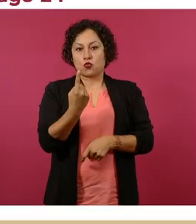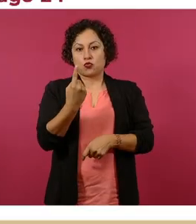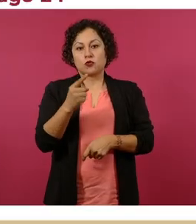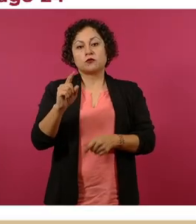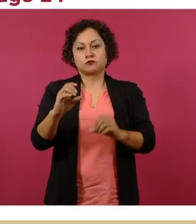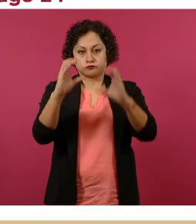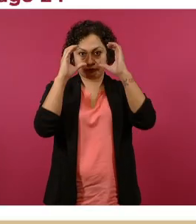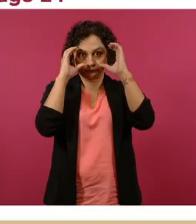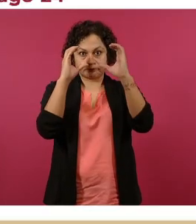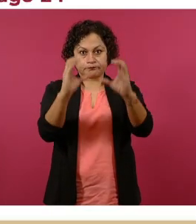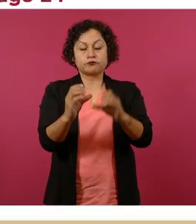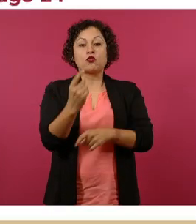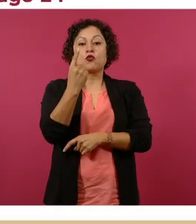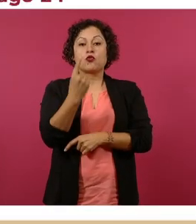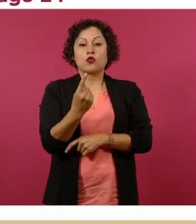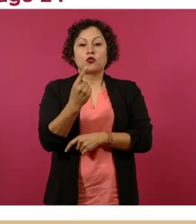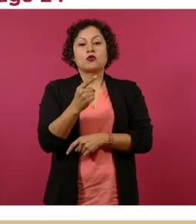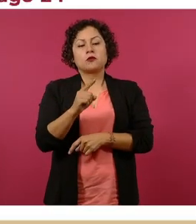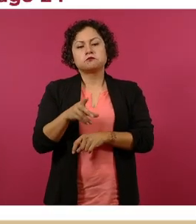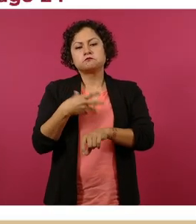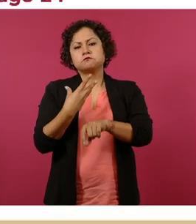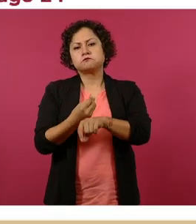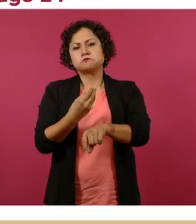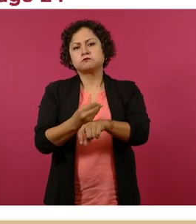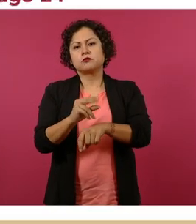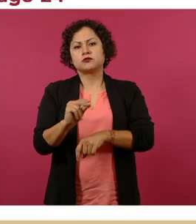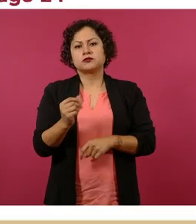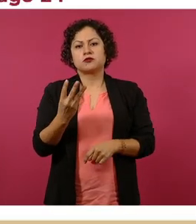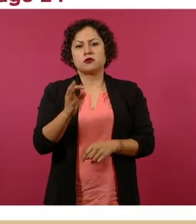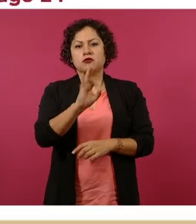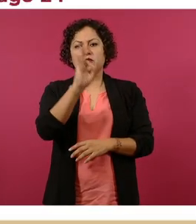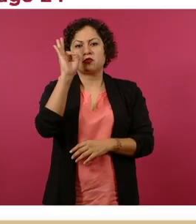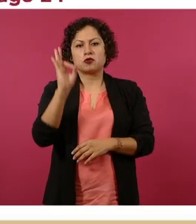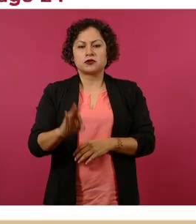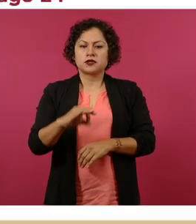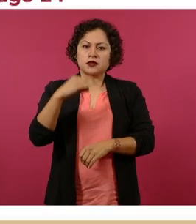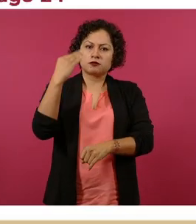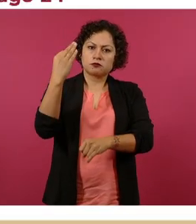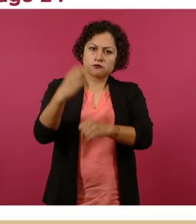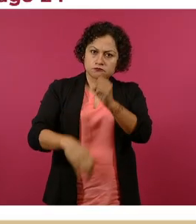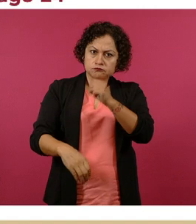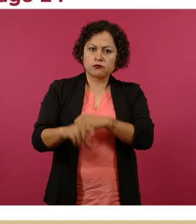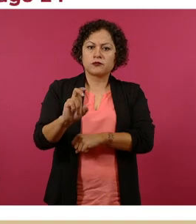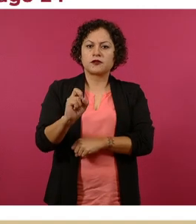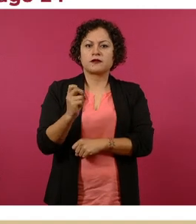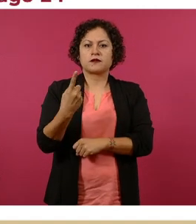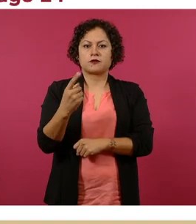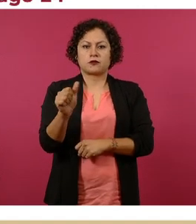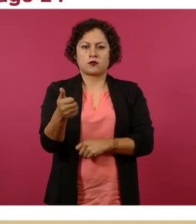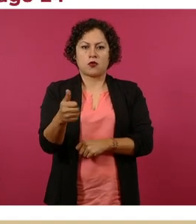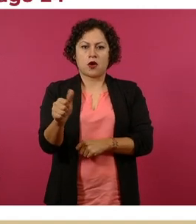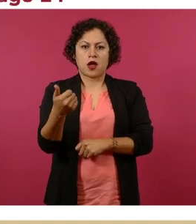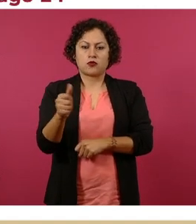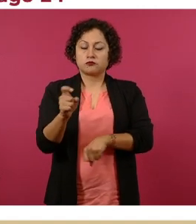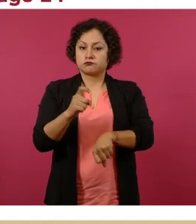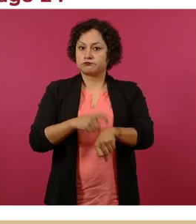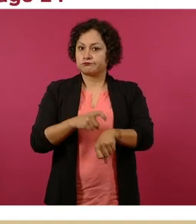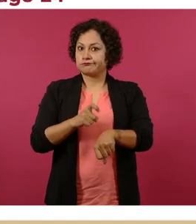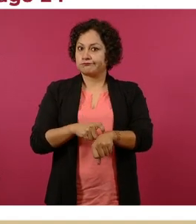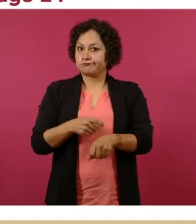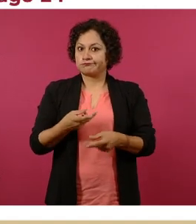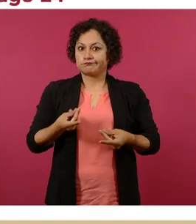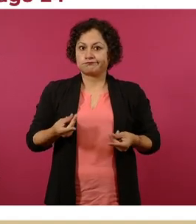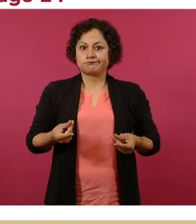del 84 y Estará listo el 31 de agosto el ahorro en tiempo en este camino